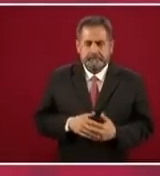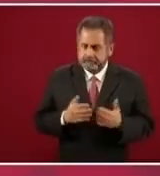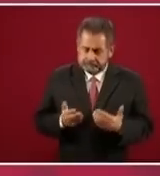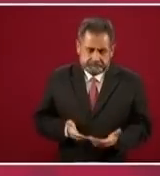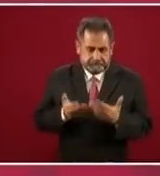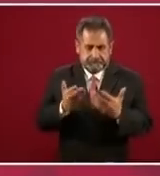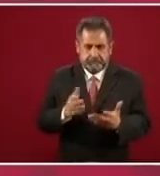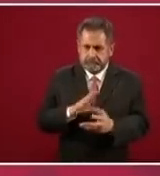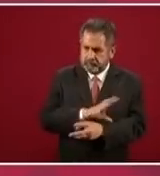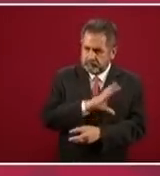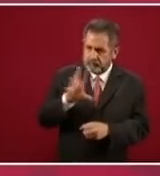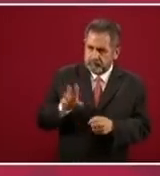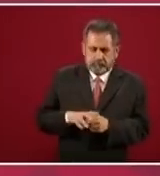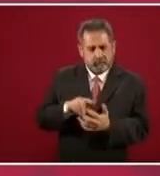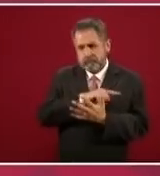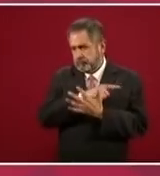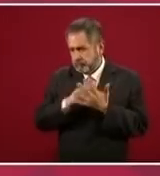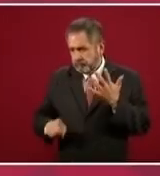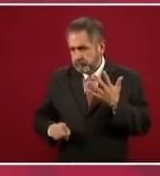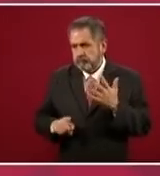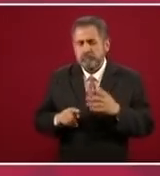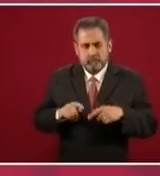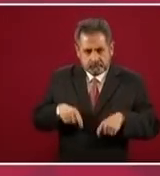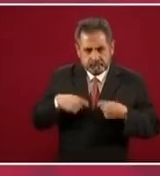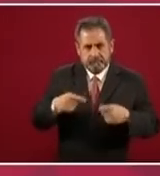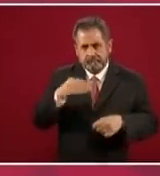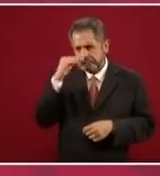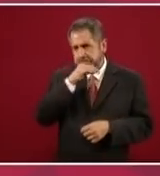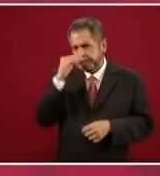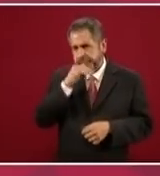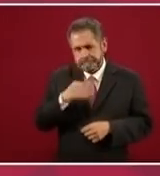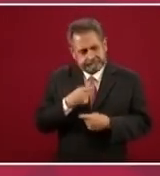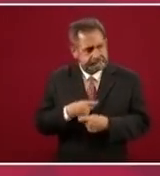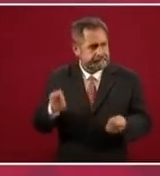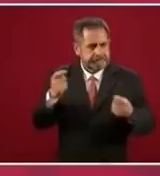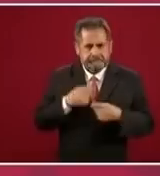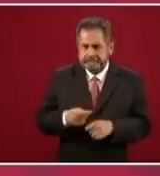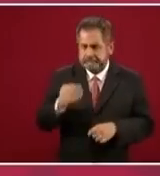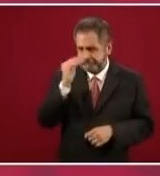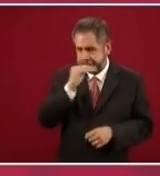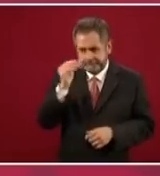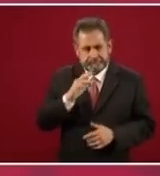ofrezcan todos los medicamentos de manera gratuita.